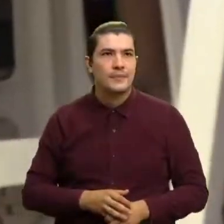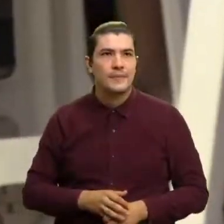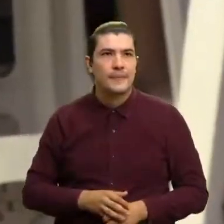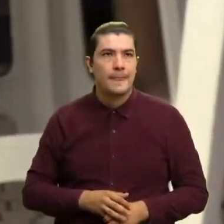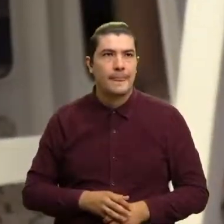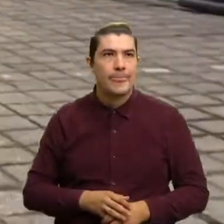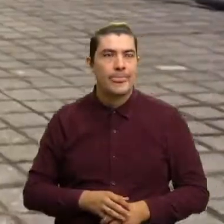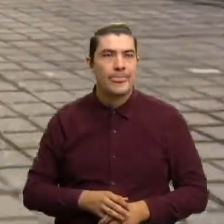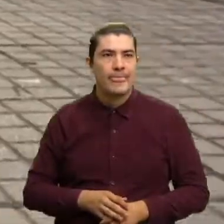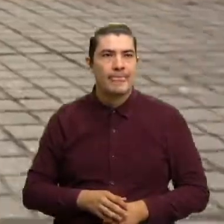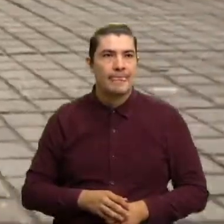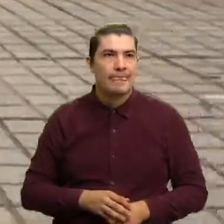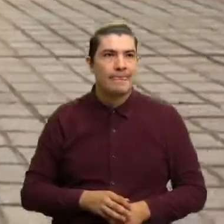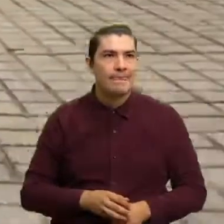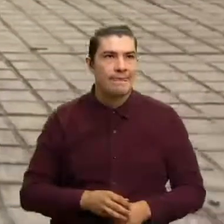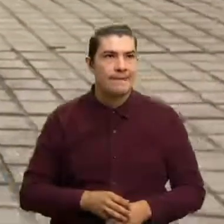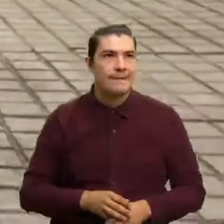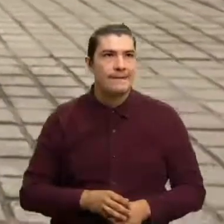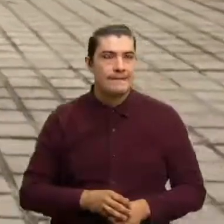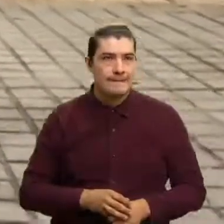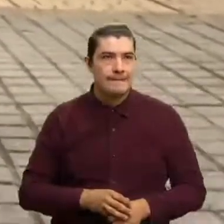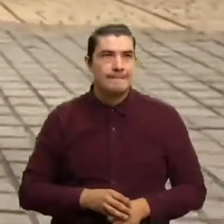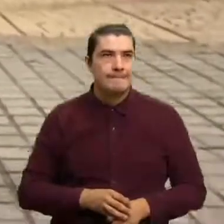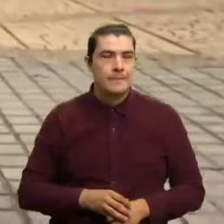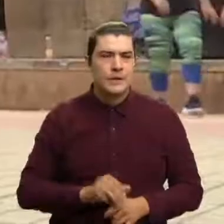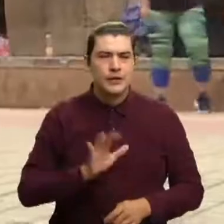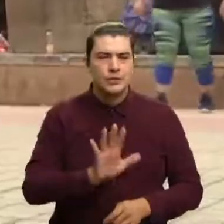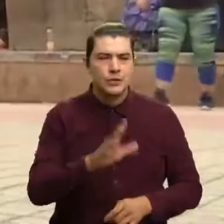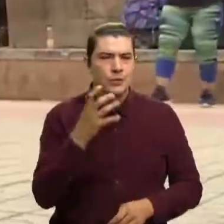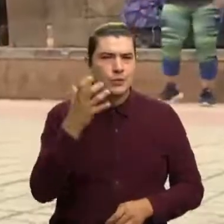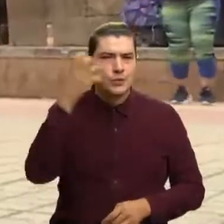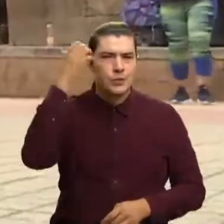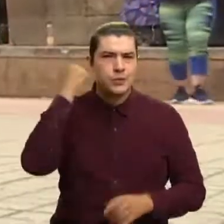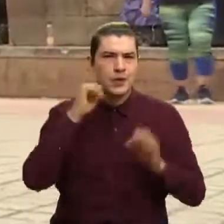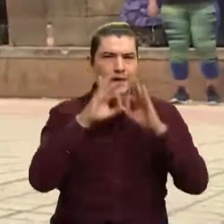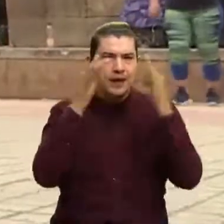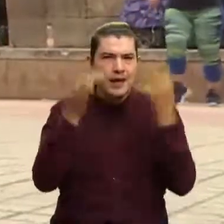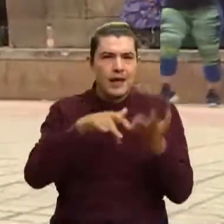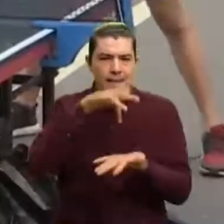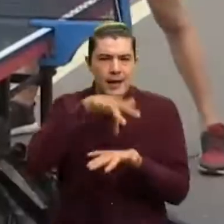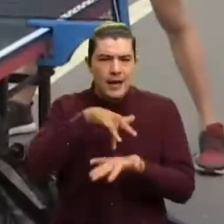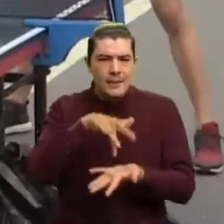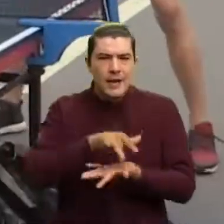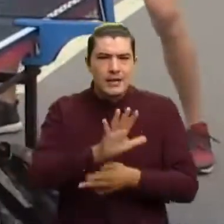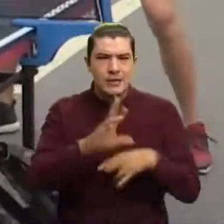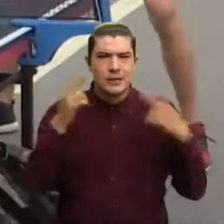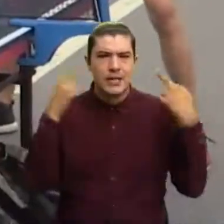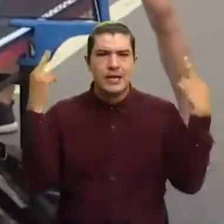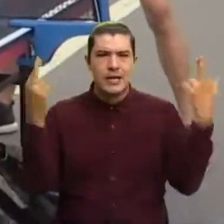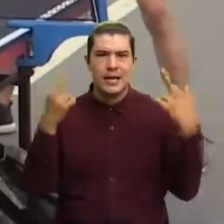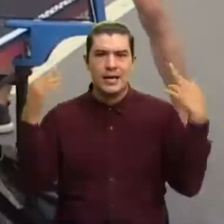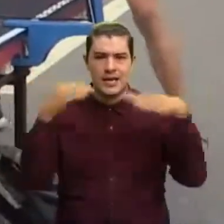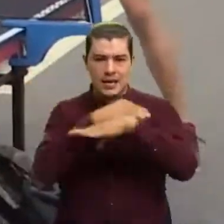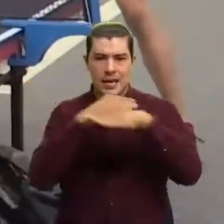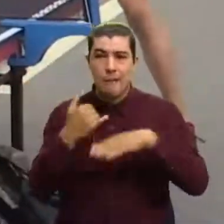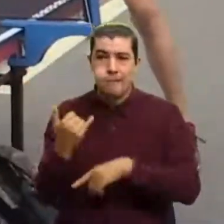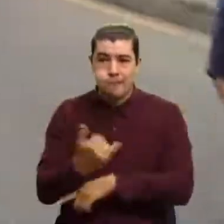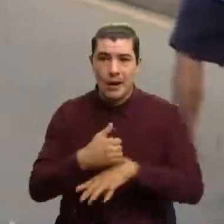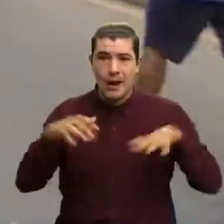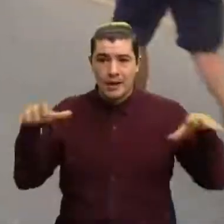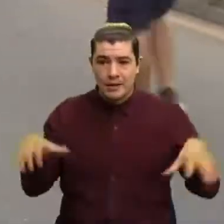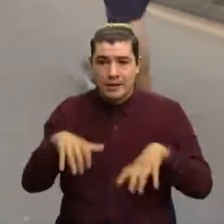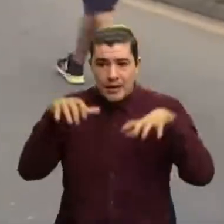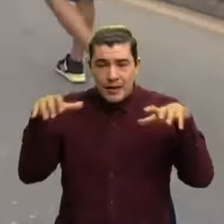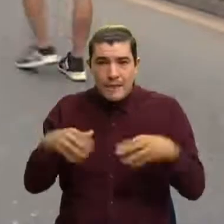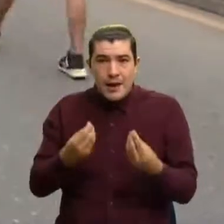Los bumangueses cada fin de semana tienen como tradición familiar hacer parte de la Recreovida, una actividad al aire libre que está diseñada para